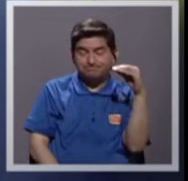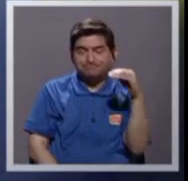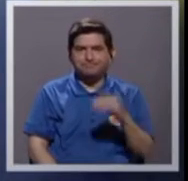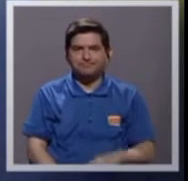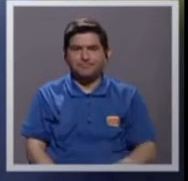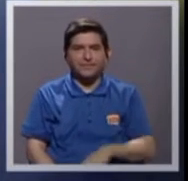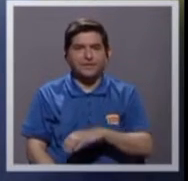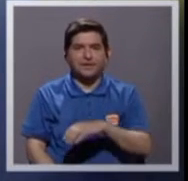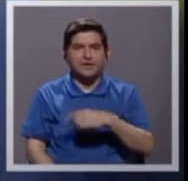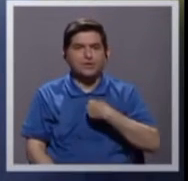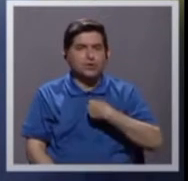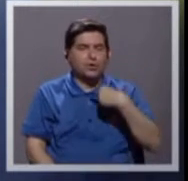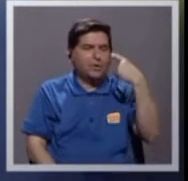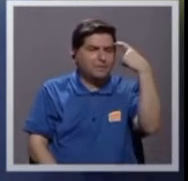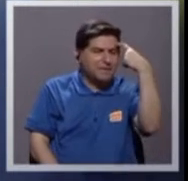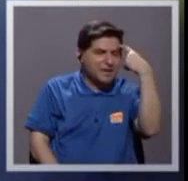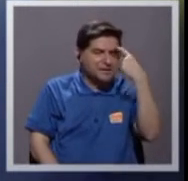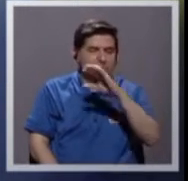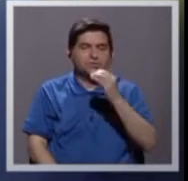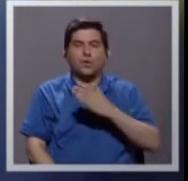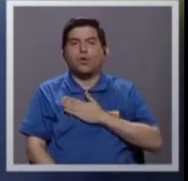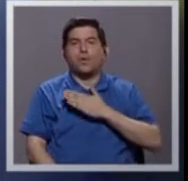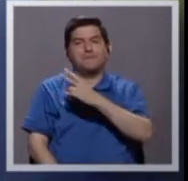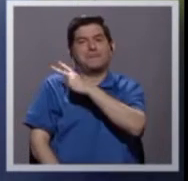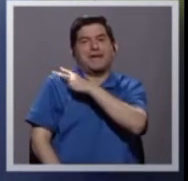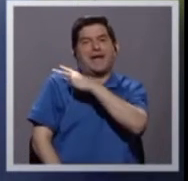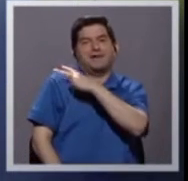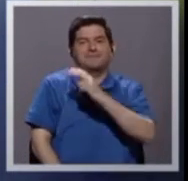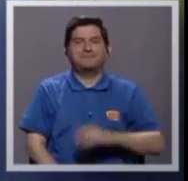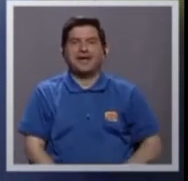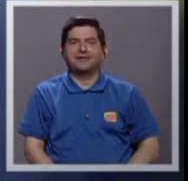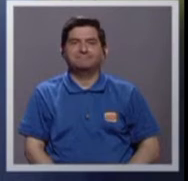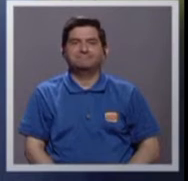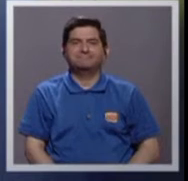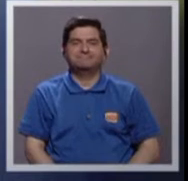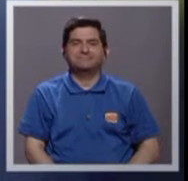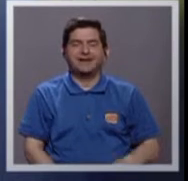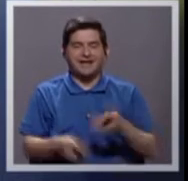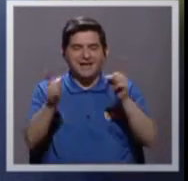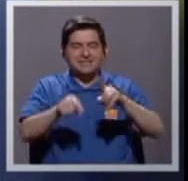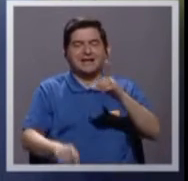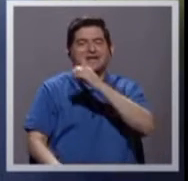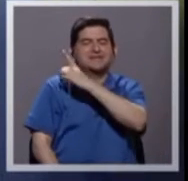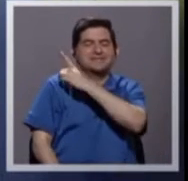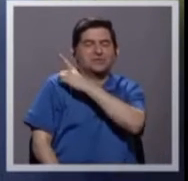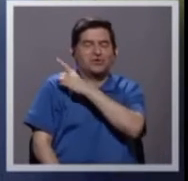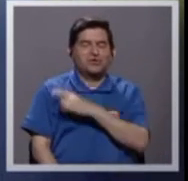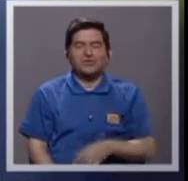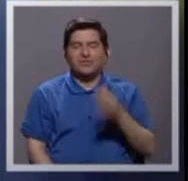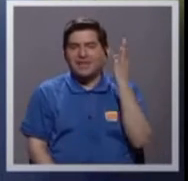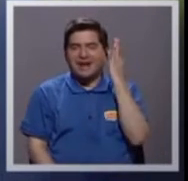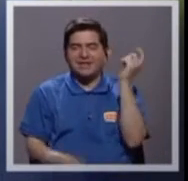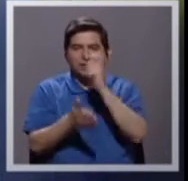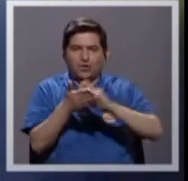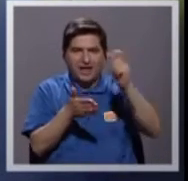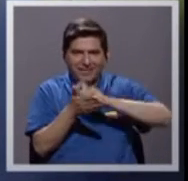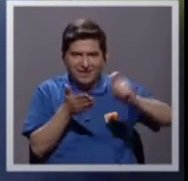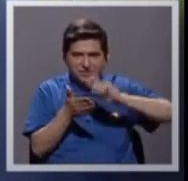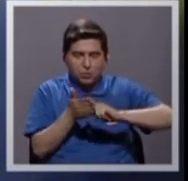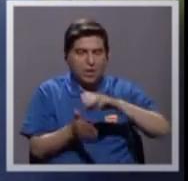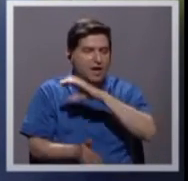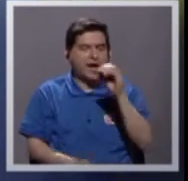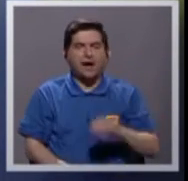o lo pienso yo o lo piensa mi jefe, mi estupenda jefe, la directora de la escuela, o